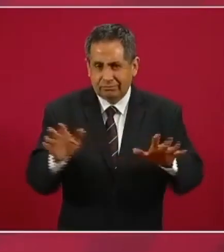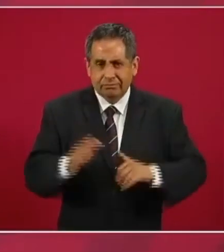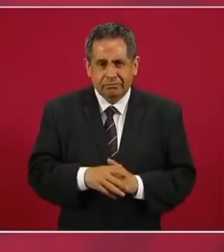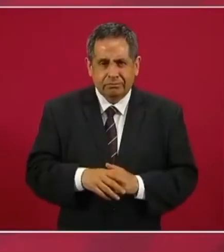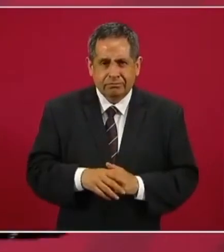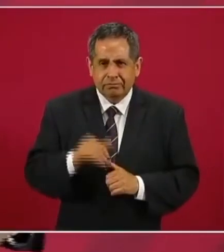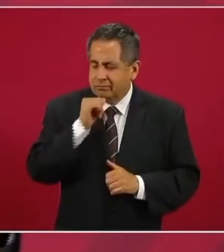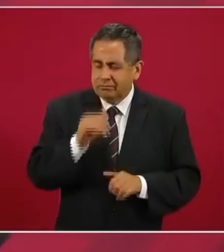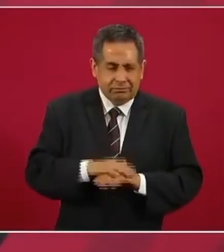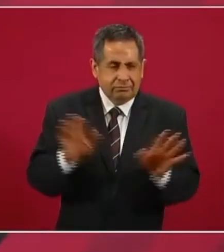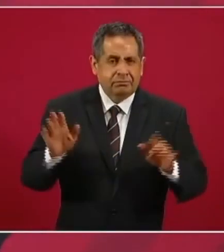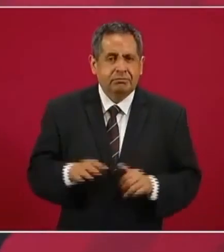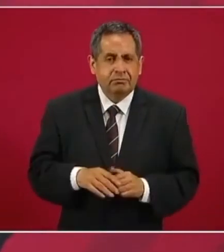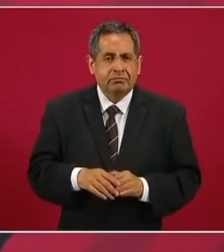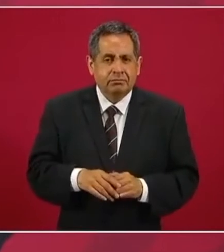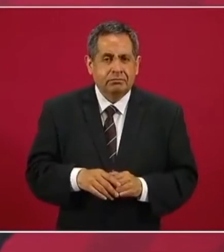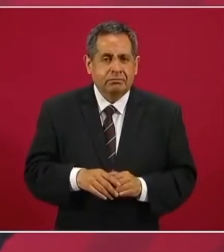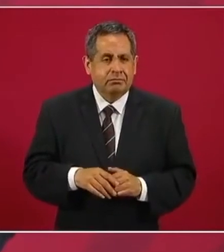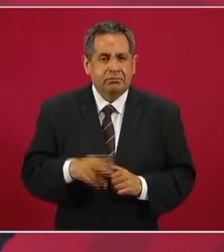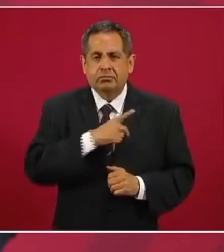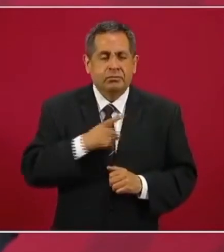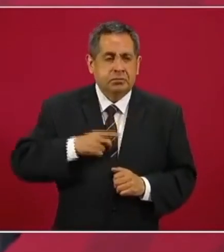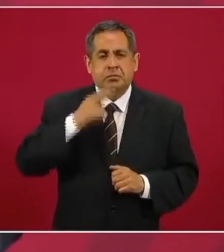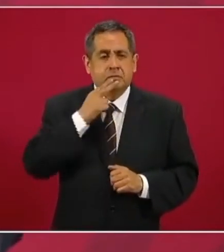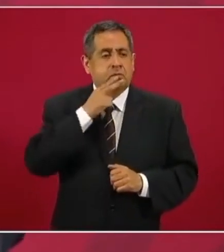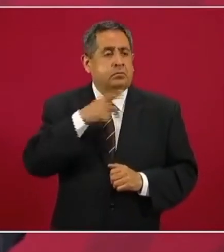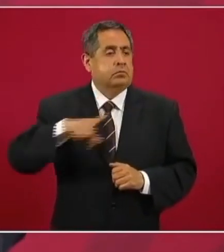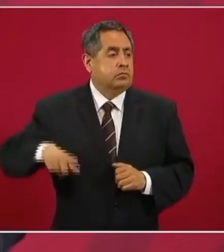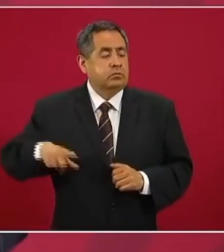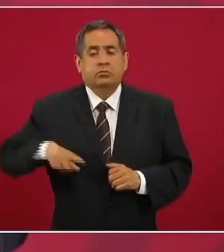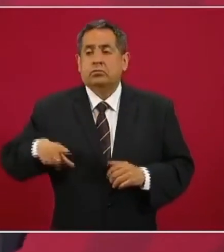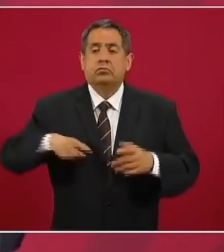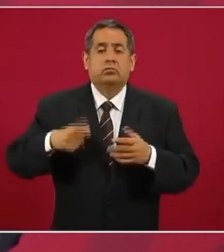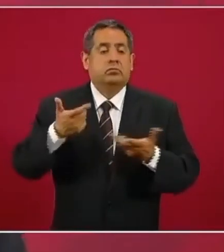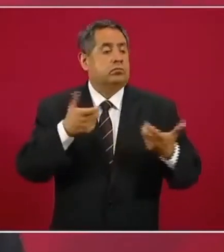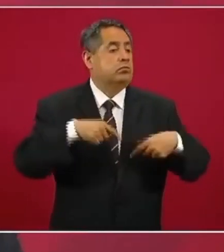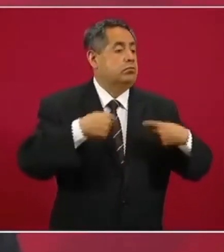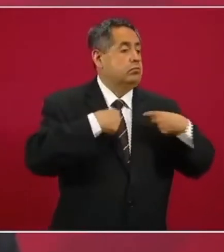Nada de que se va a utilizar al gobierno el presupuesto, no.